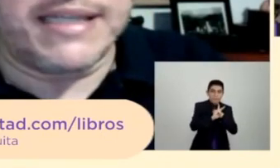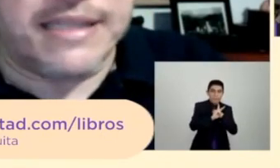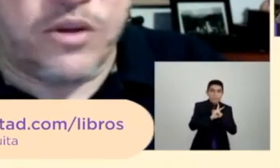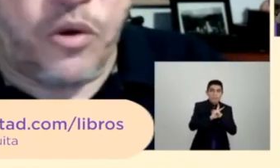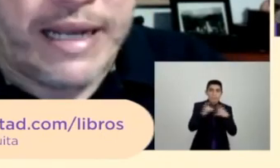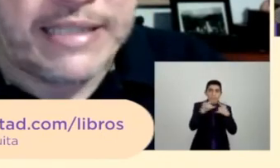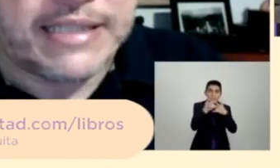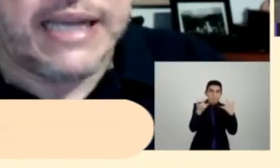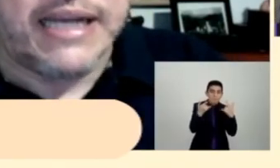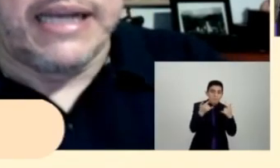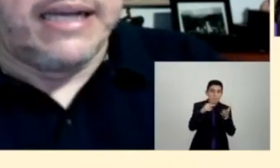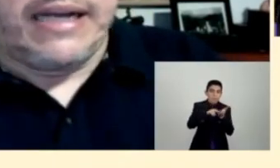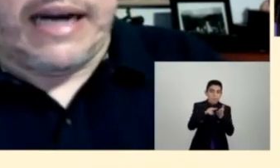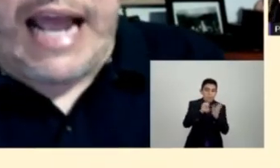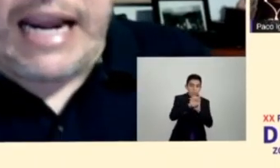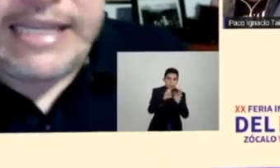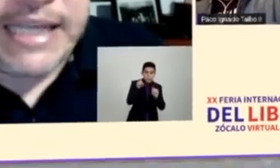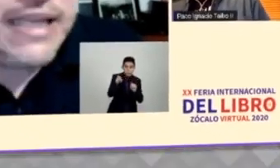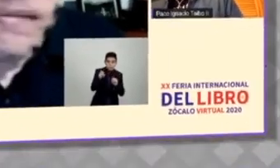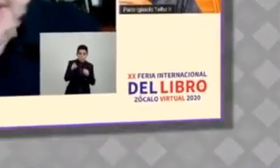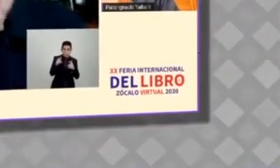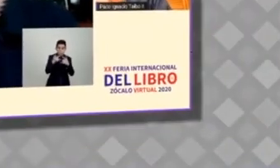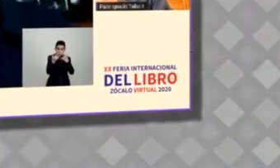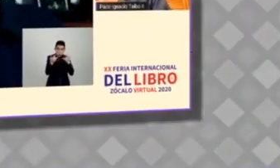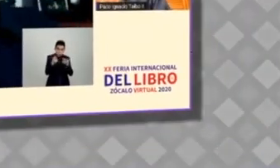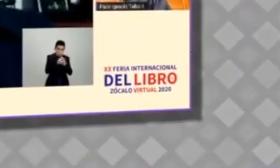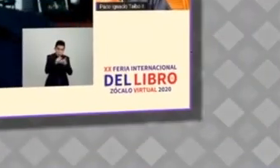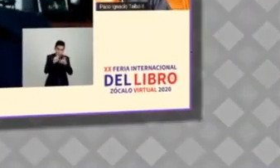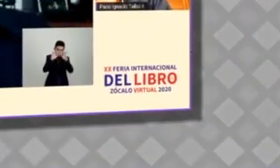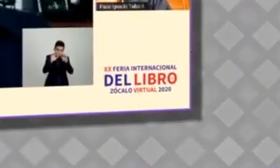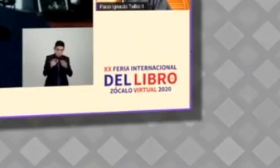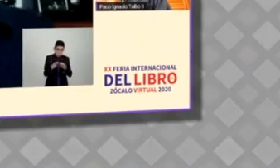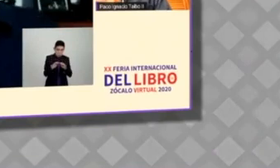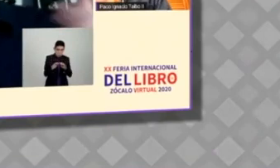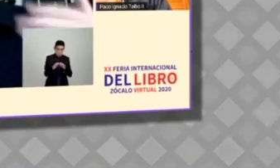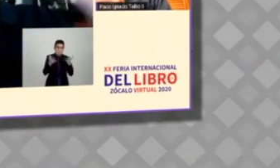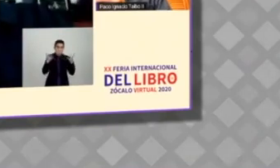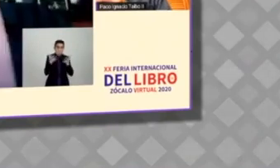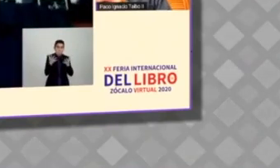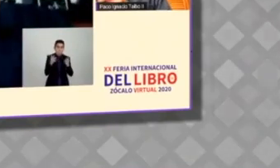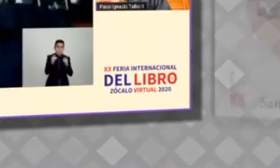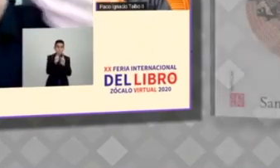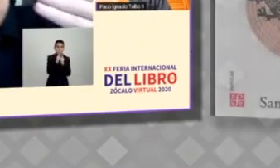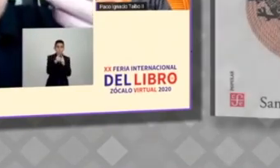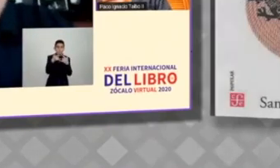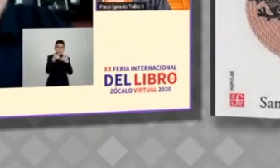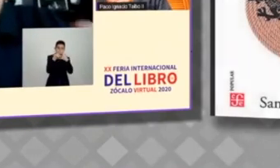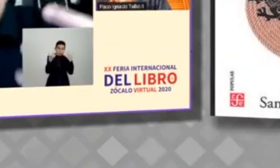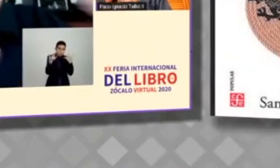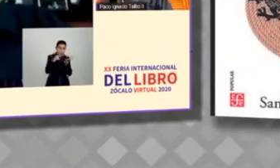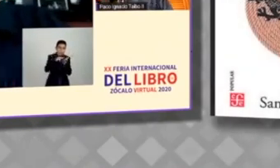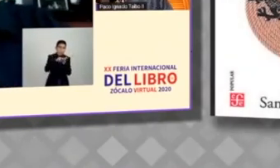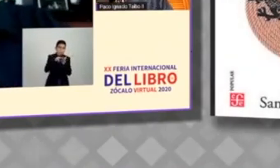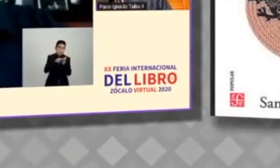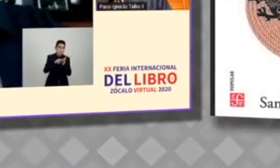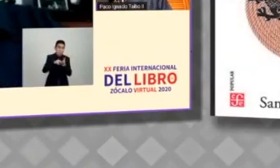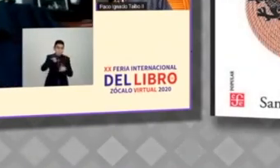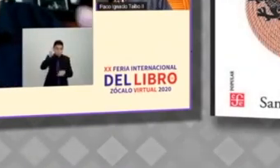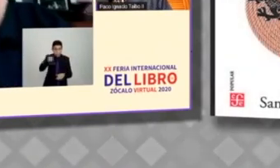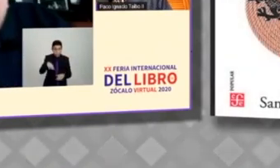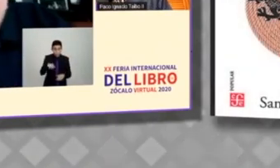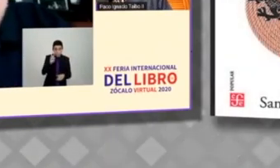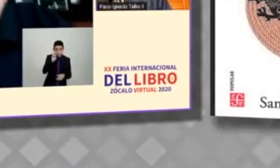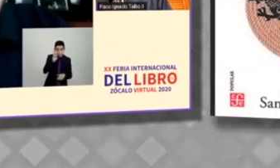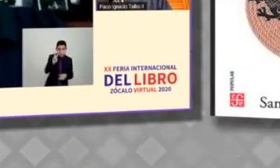si tú eres novelista realista, terminas haciendo novela negra, porque la realidad que estás mirando es la que te